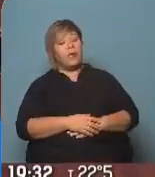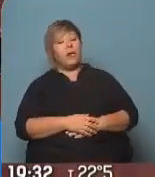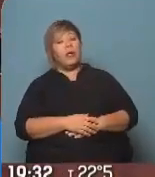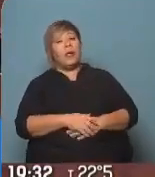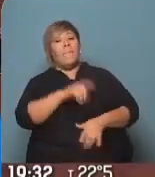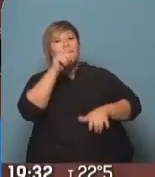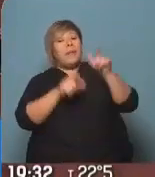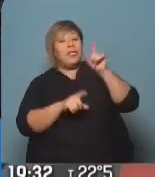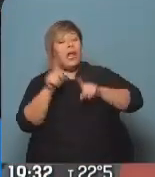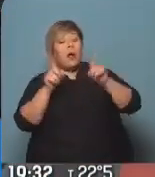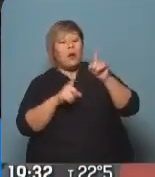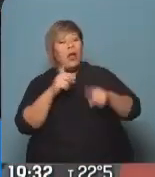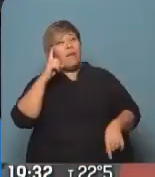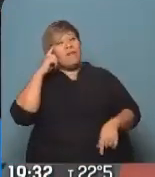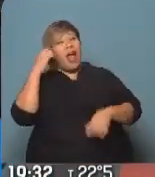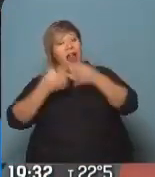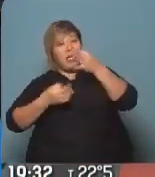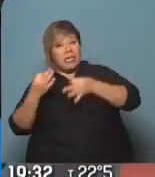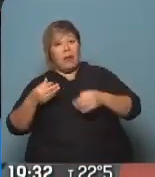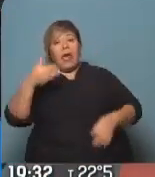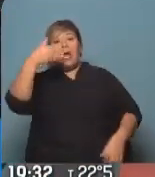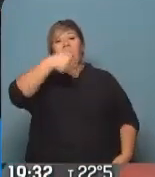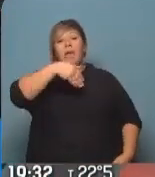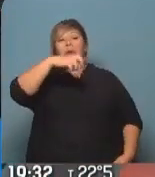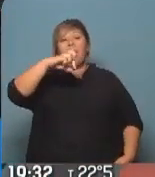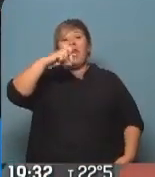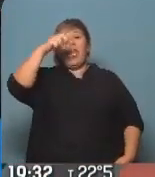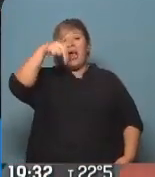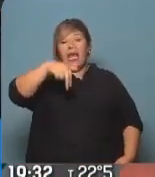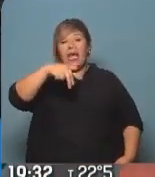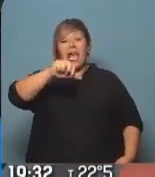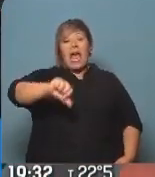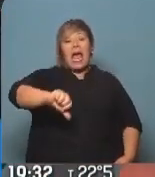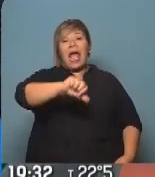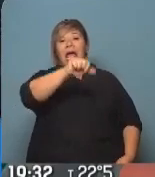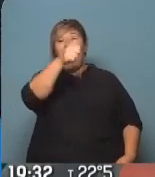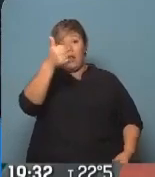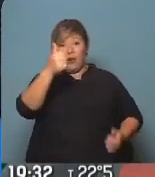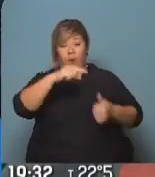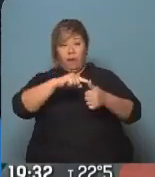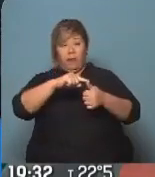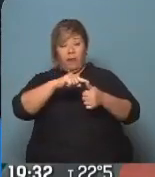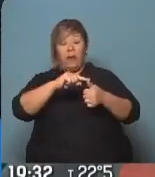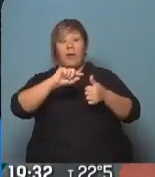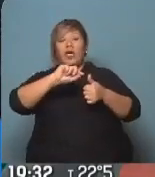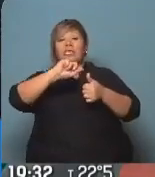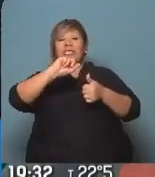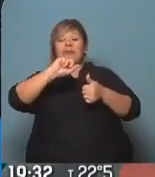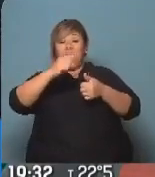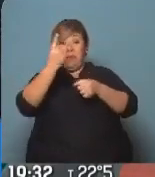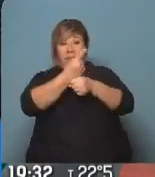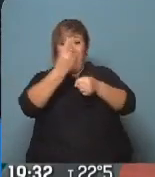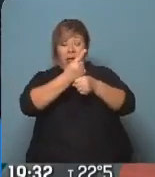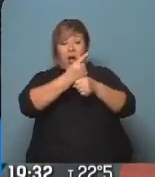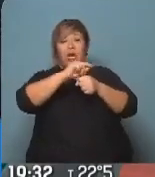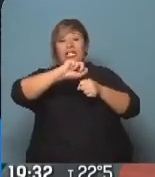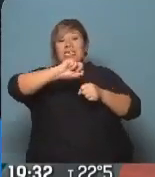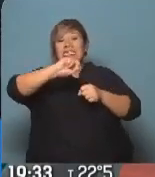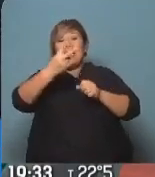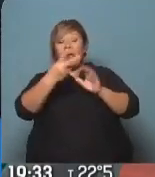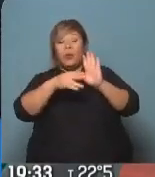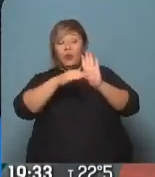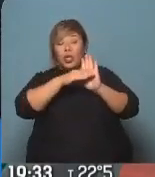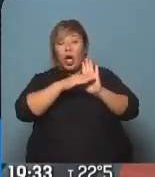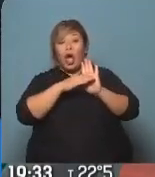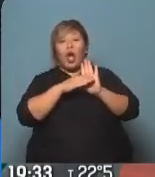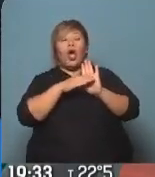Neuquén como que había ganado el Partido Popular Neuquino, pero que segundo había quedado el candidato de Cristina y tercero el candidato de Macri. Por llamarlo de